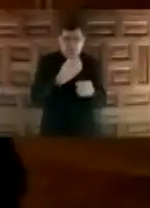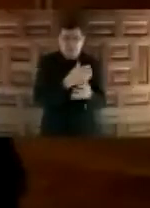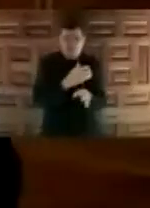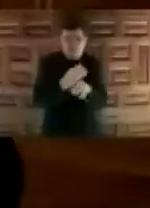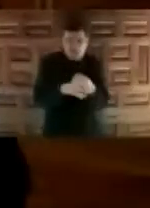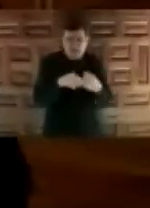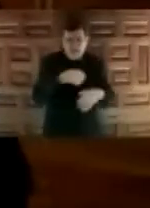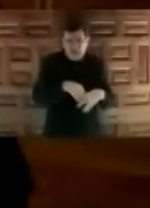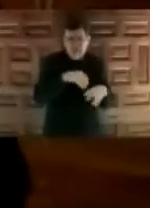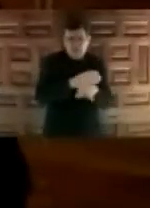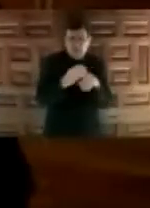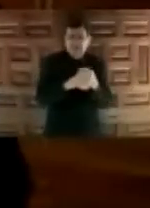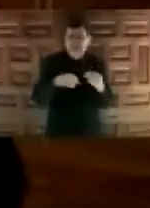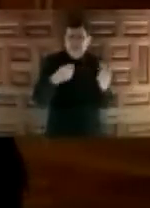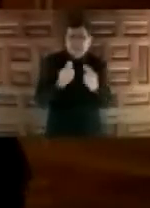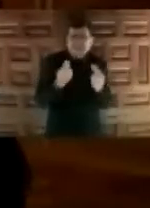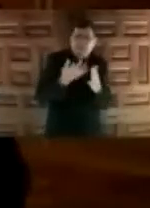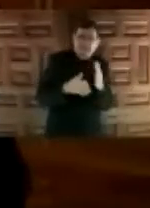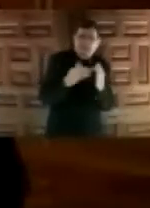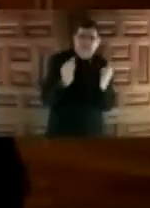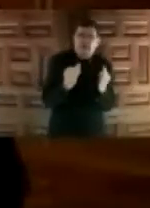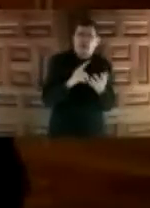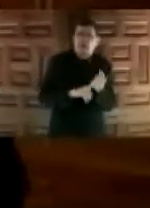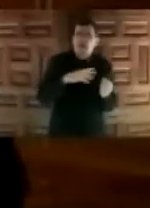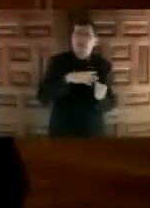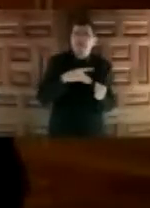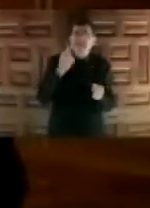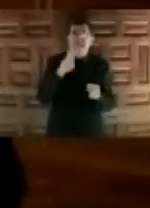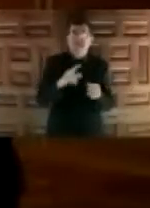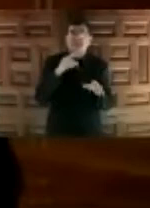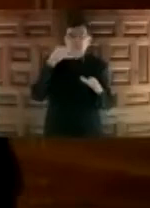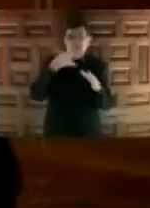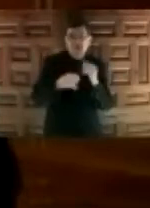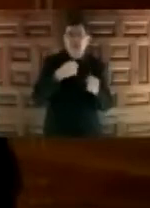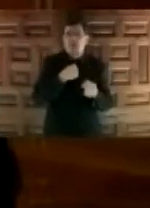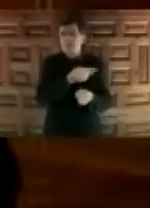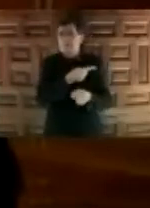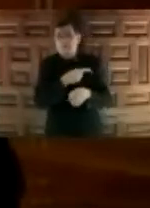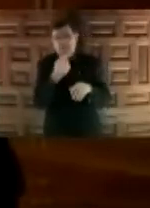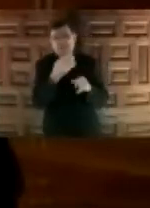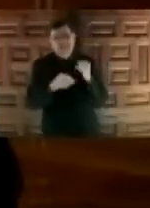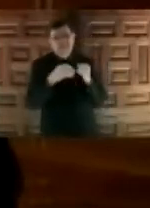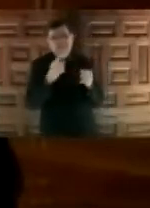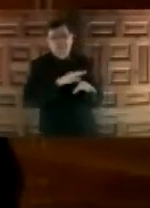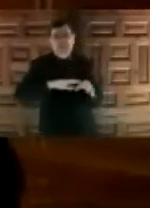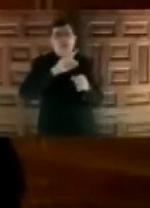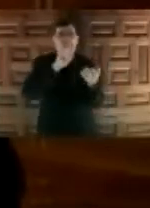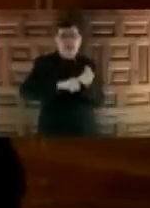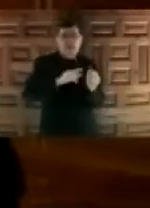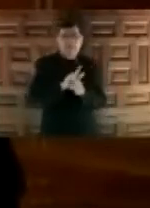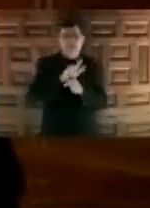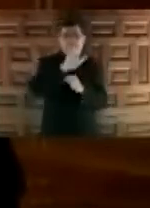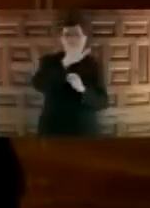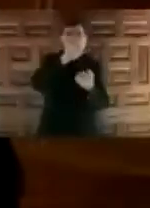con frío y llenos de necesidades. En realidad, poco importa la situación social y económica de los pasajeros, todos estamos dentro de la